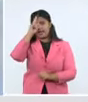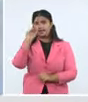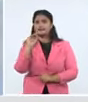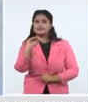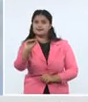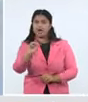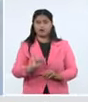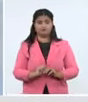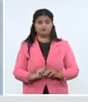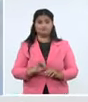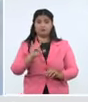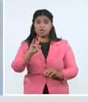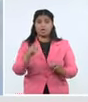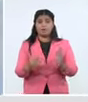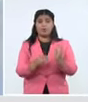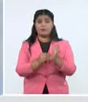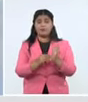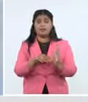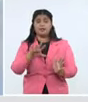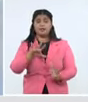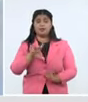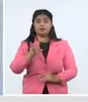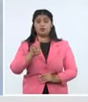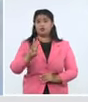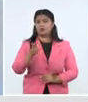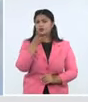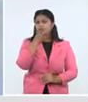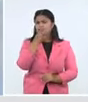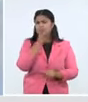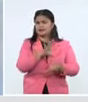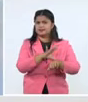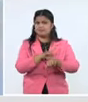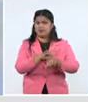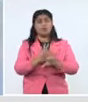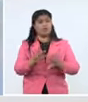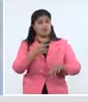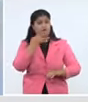9.593 sospechosos, que ya expliqué qué es este término,